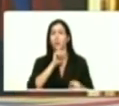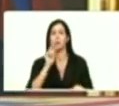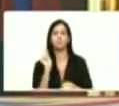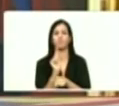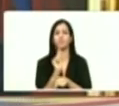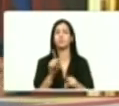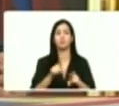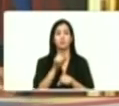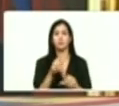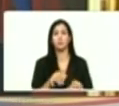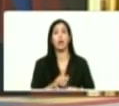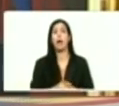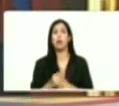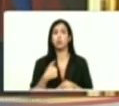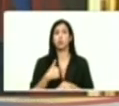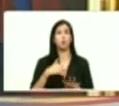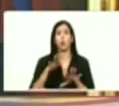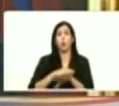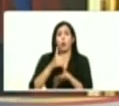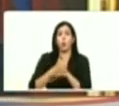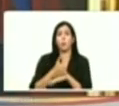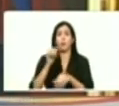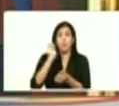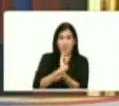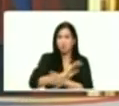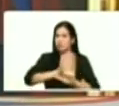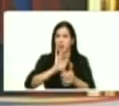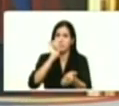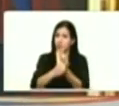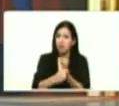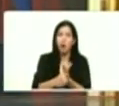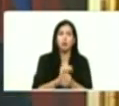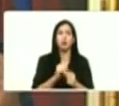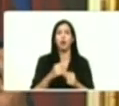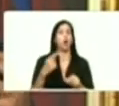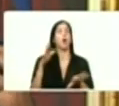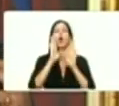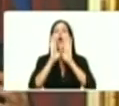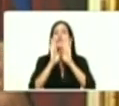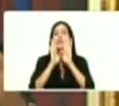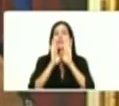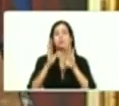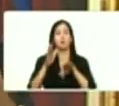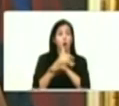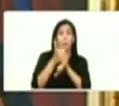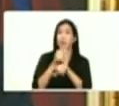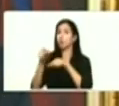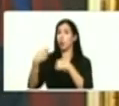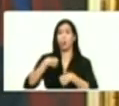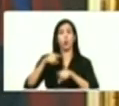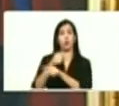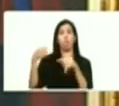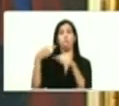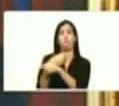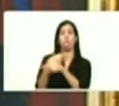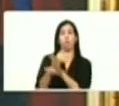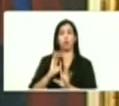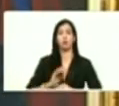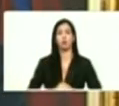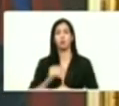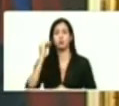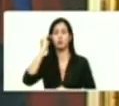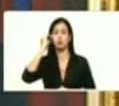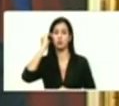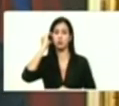los gorgojos echándose culpas por aquí y por allá y los gorgojos agarraban los productos importados de gran calidad y